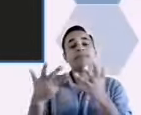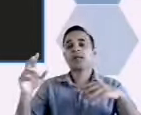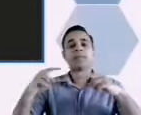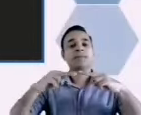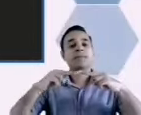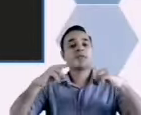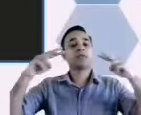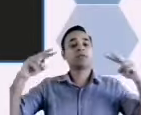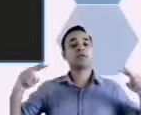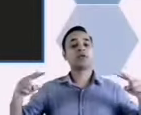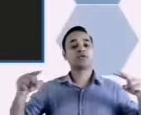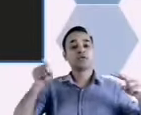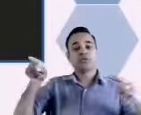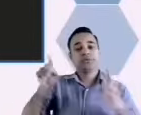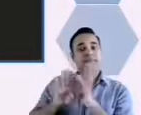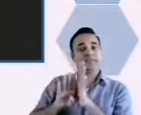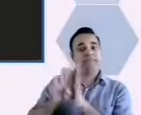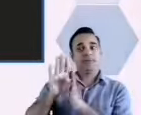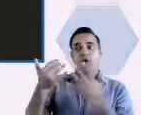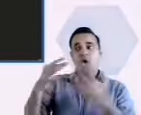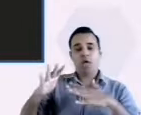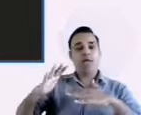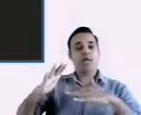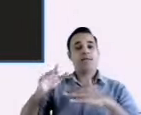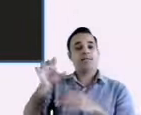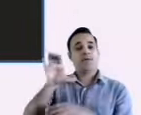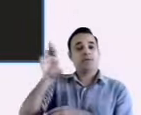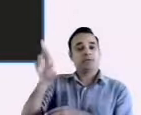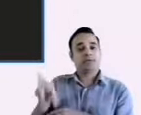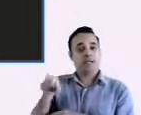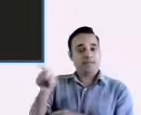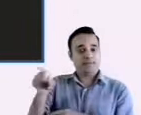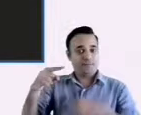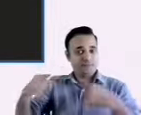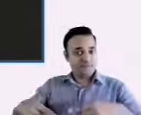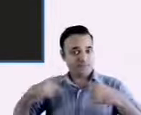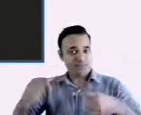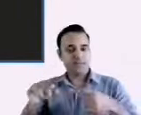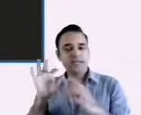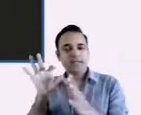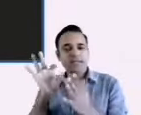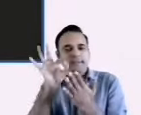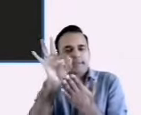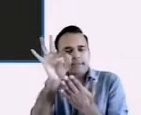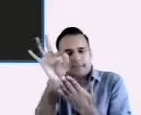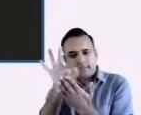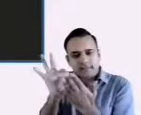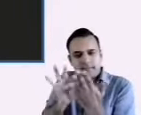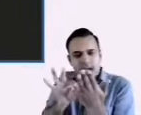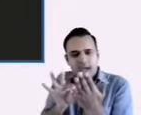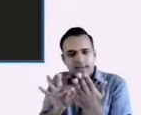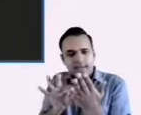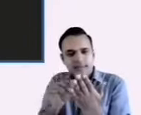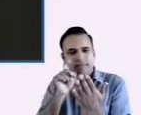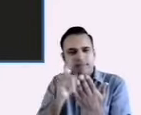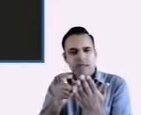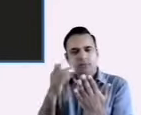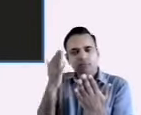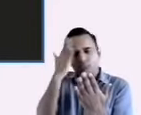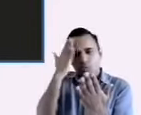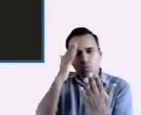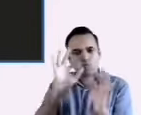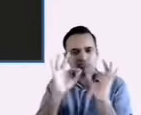incrementos significativos en los niveles de precipitaciones con motivo del cambio climático de igual manera en